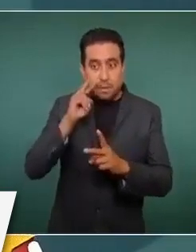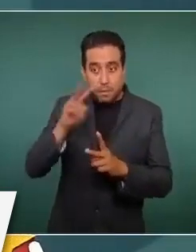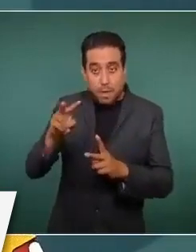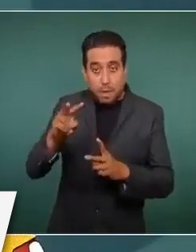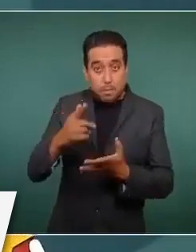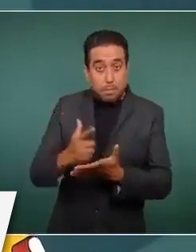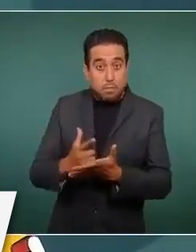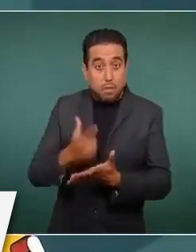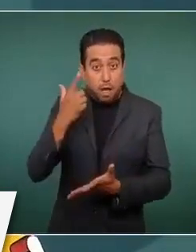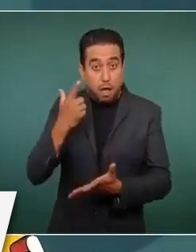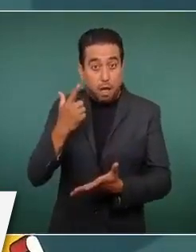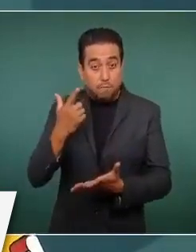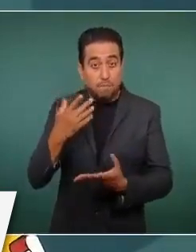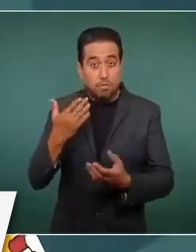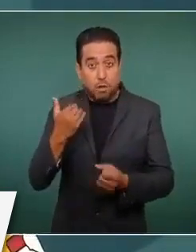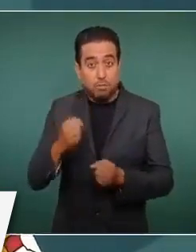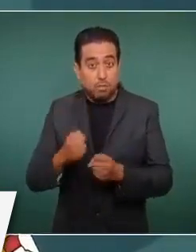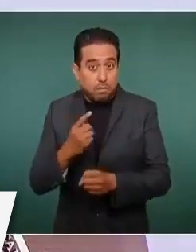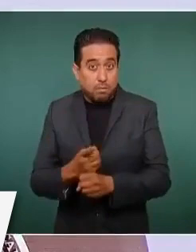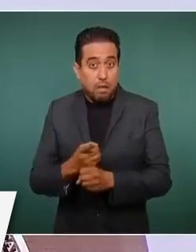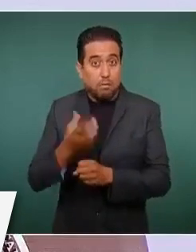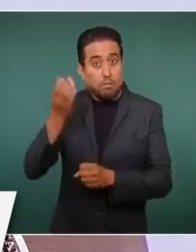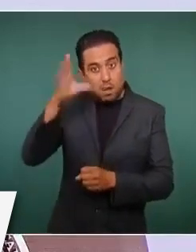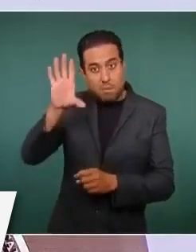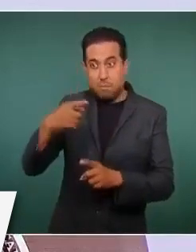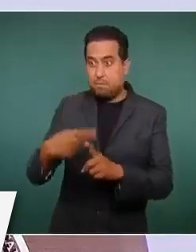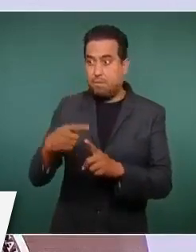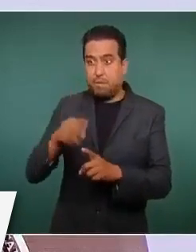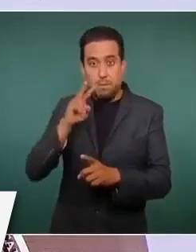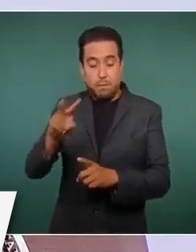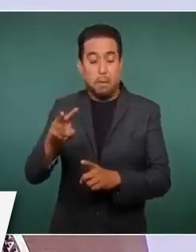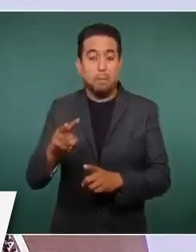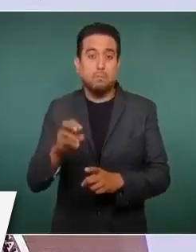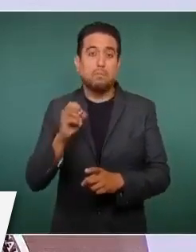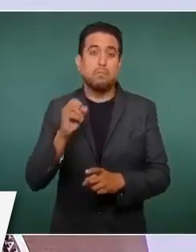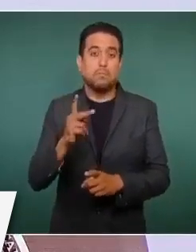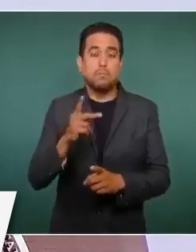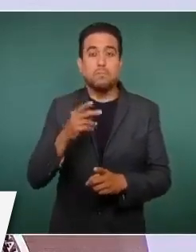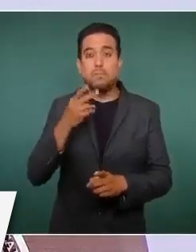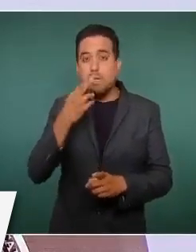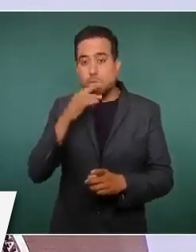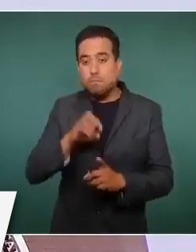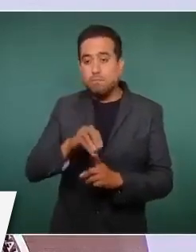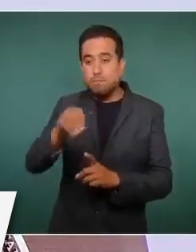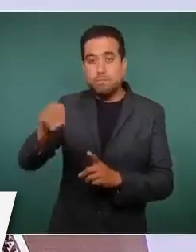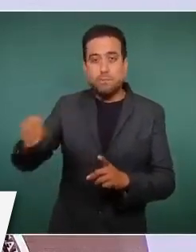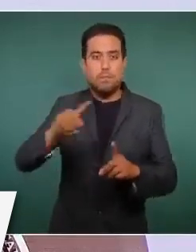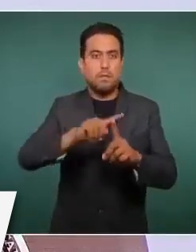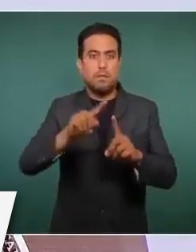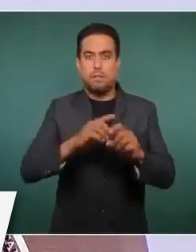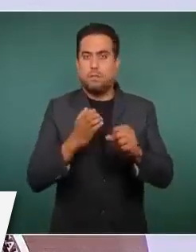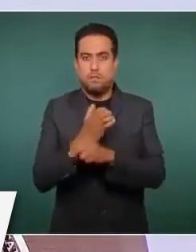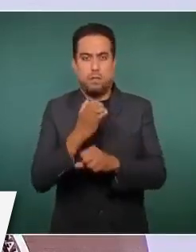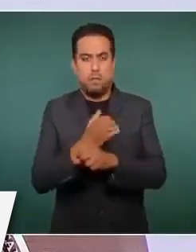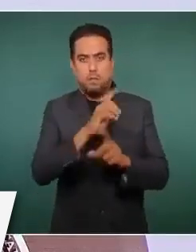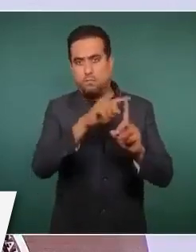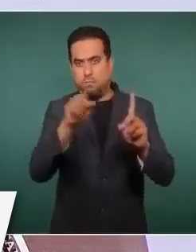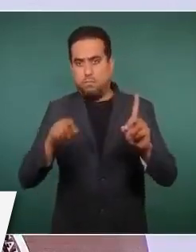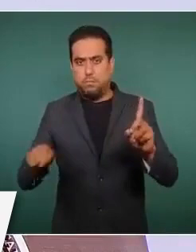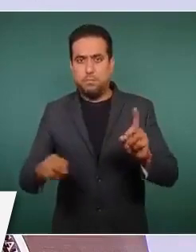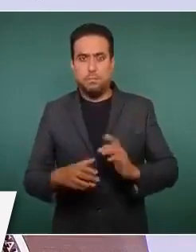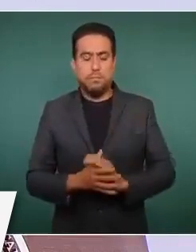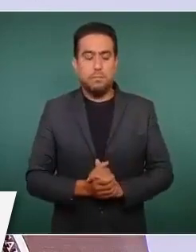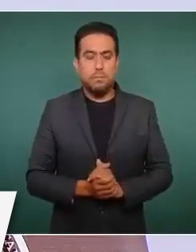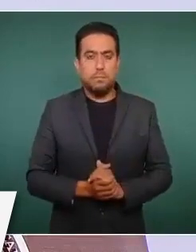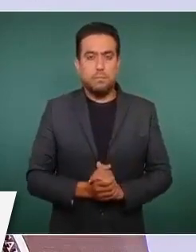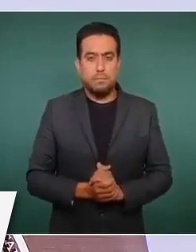generó una instalación de la Guardia Nacional. Así ha sido en todos los estados y también así lo vamos a seguir haciendo, porque